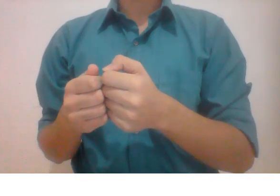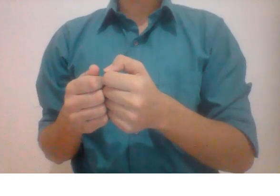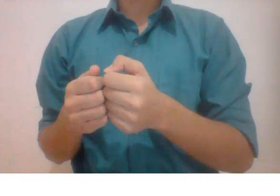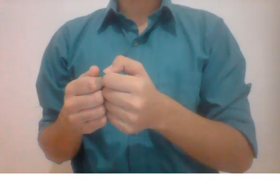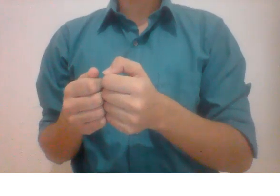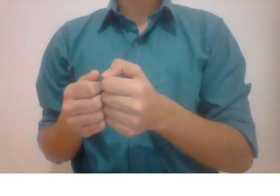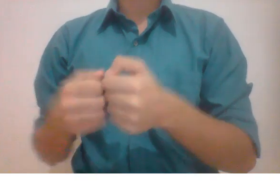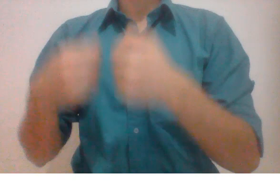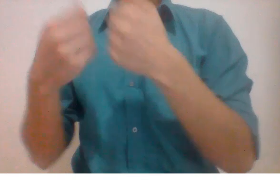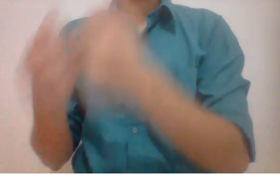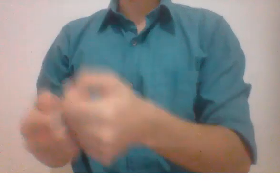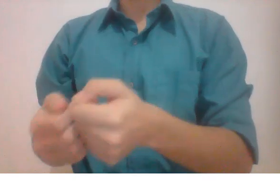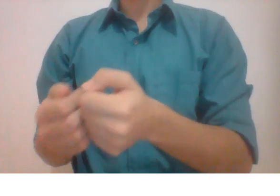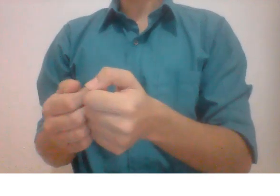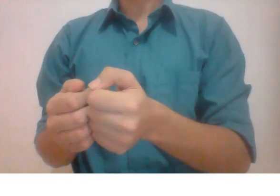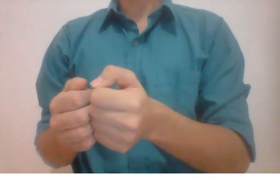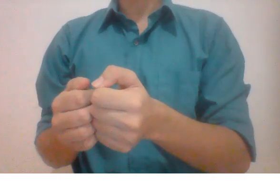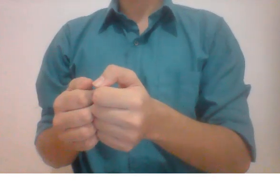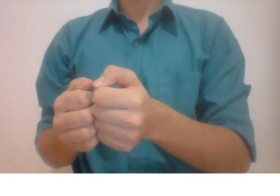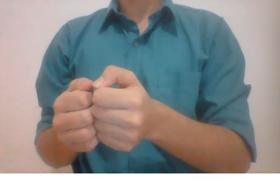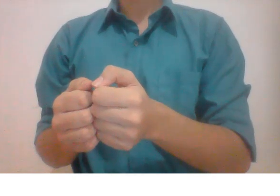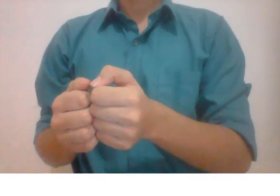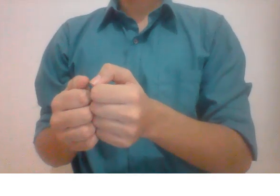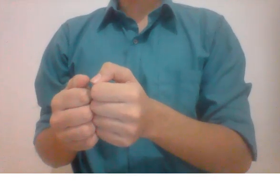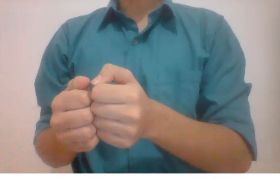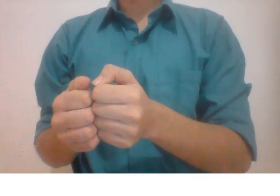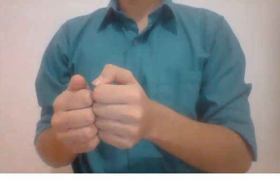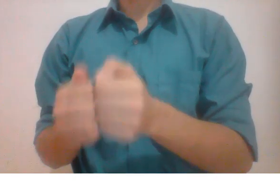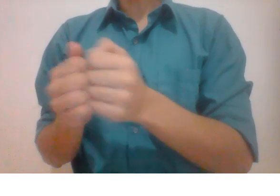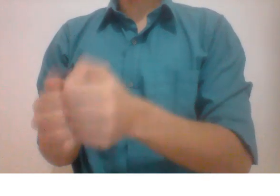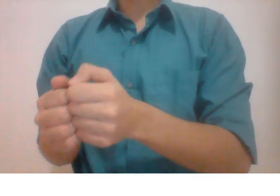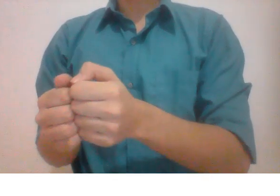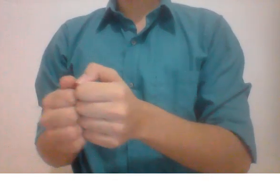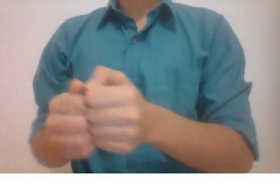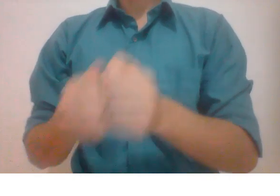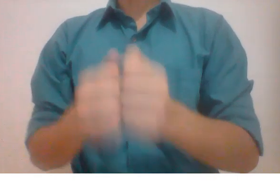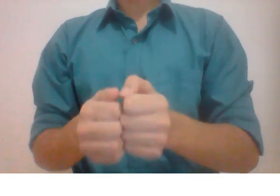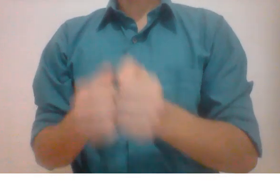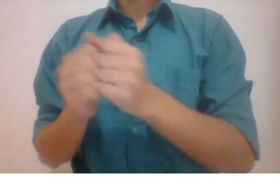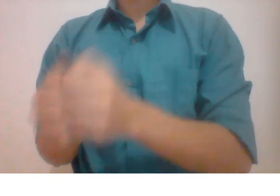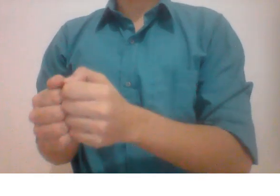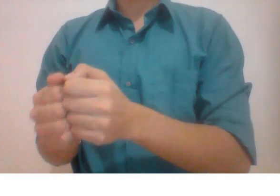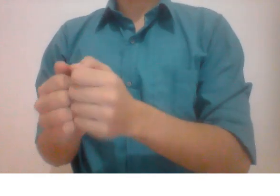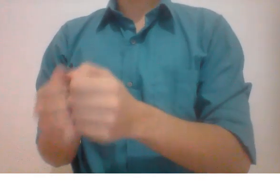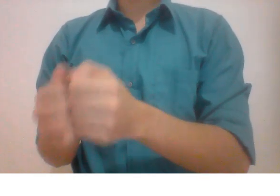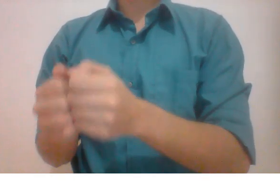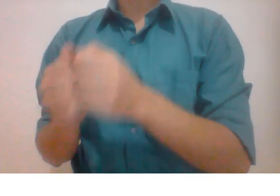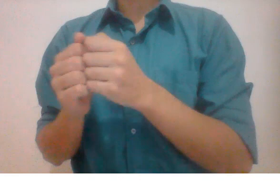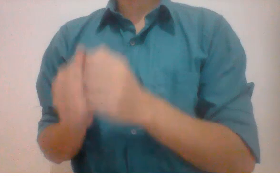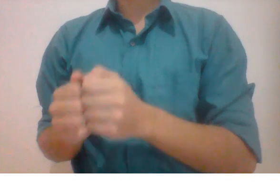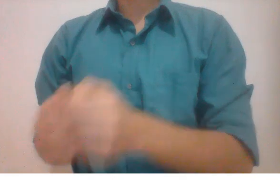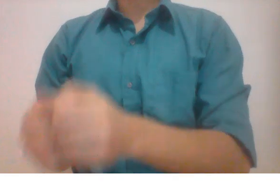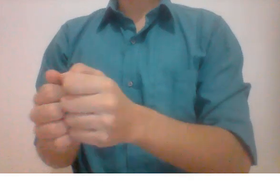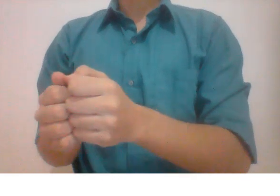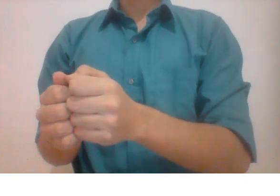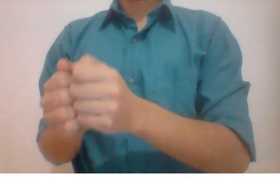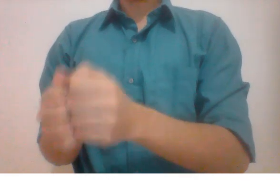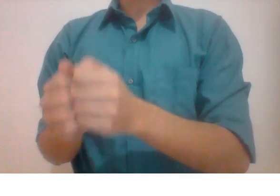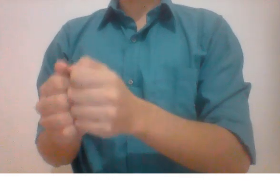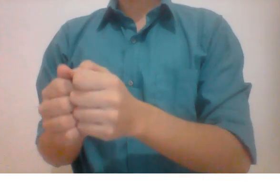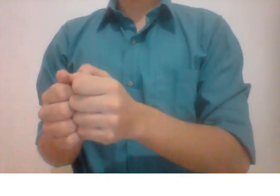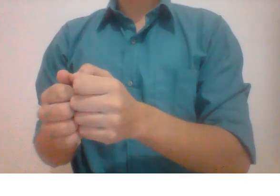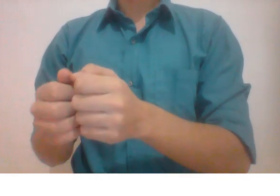sobornos de empresas extranjeras para beneficiar a ciertas industrias en particular, pero ojo, en modificar a ciertas industrias